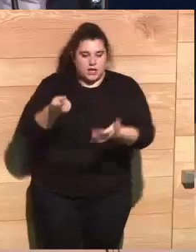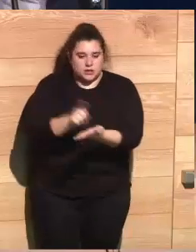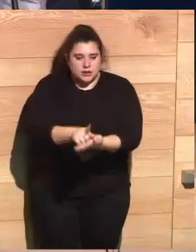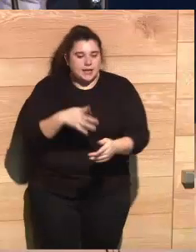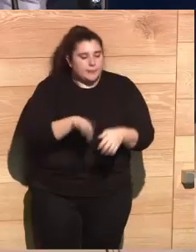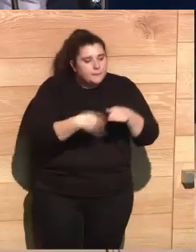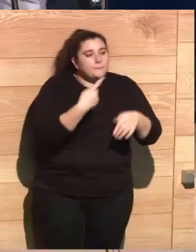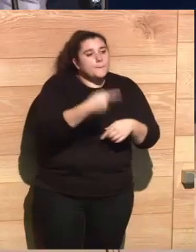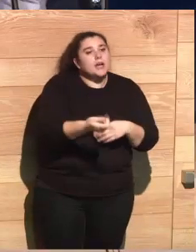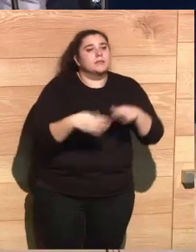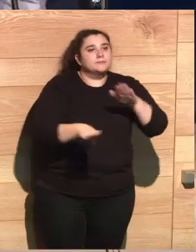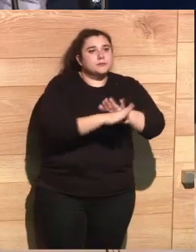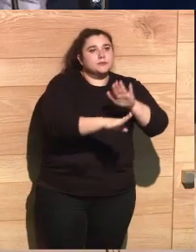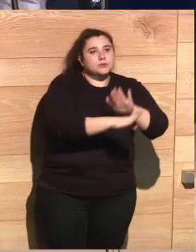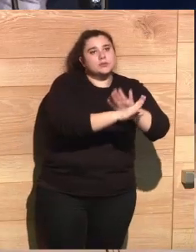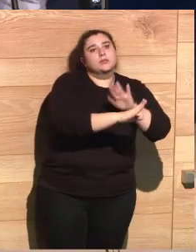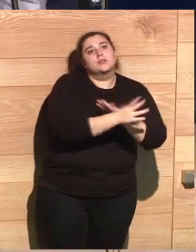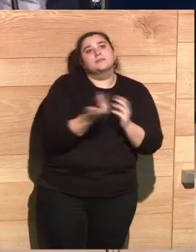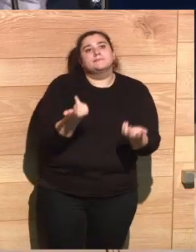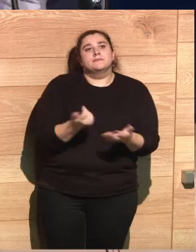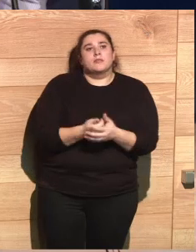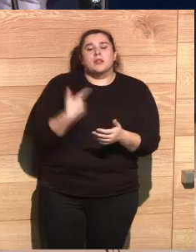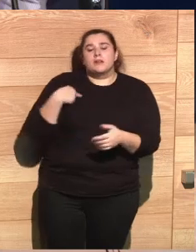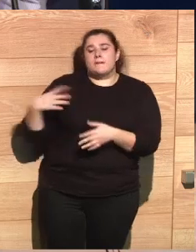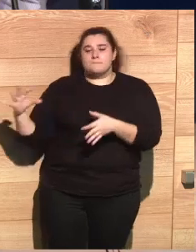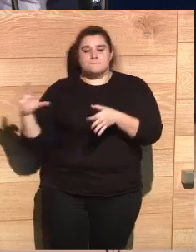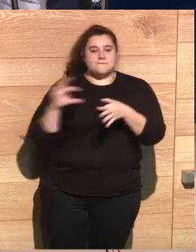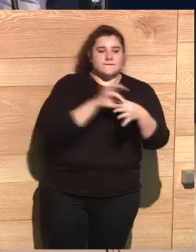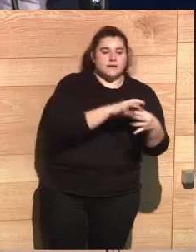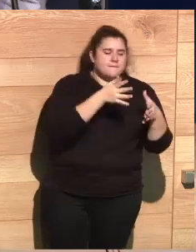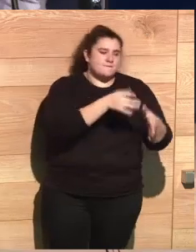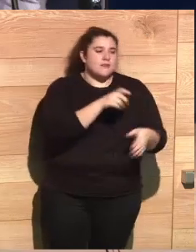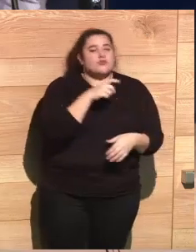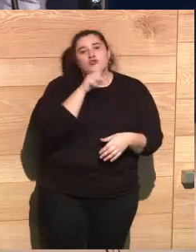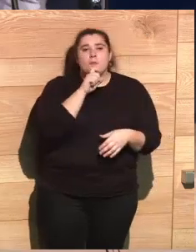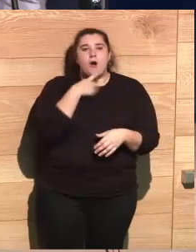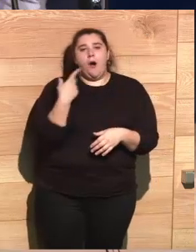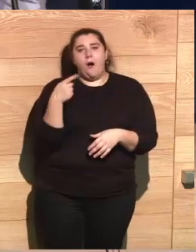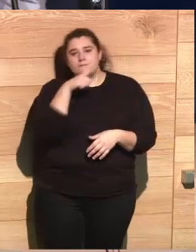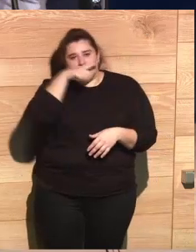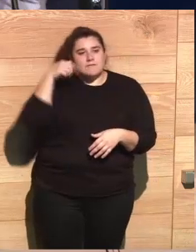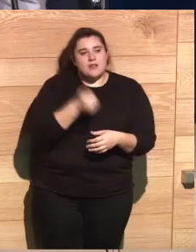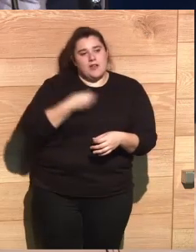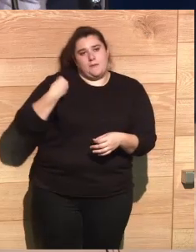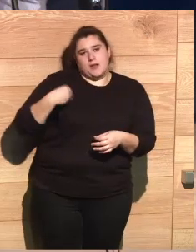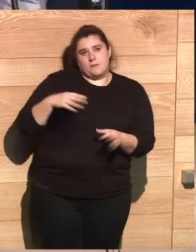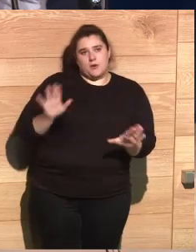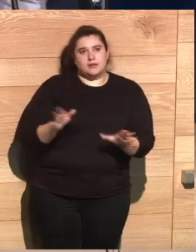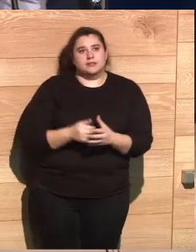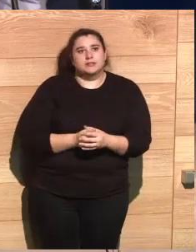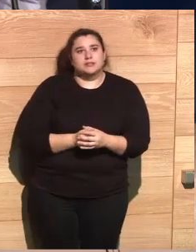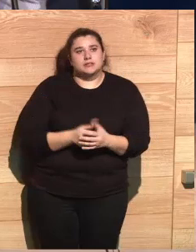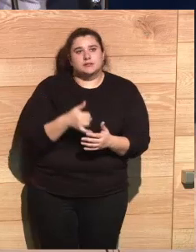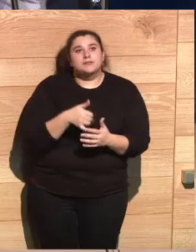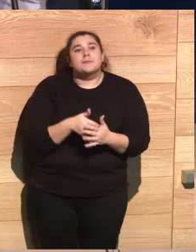más. A mí me enganchó enseguida. Me parece, vamos, como cocaína. Y recordando esos primeros juegos